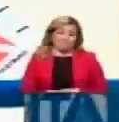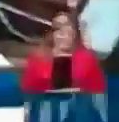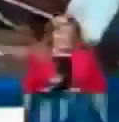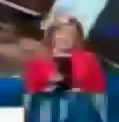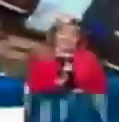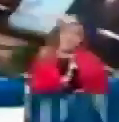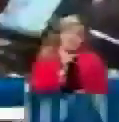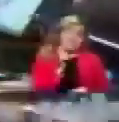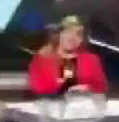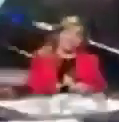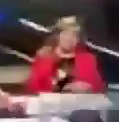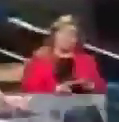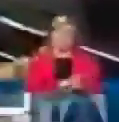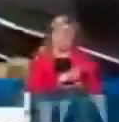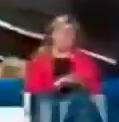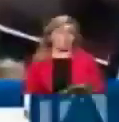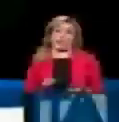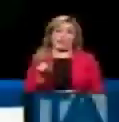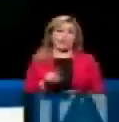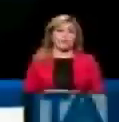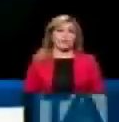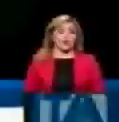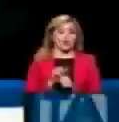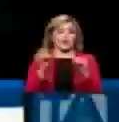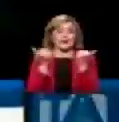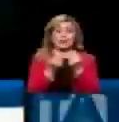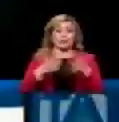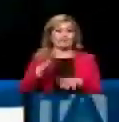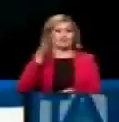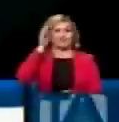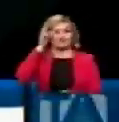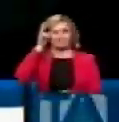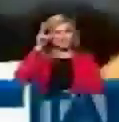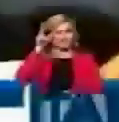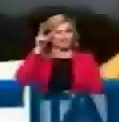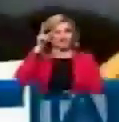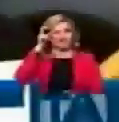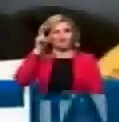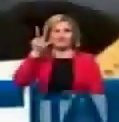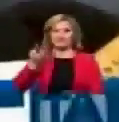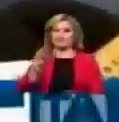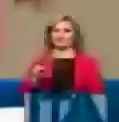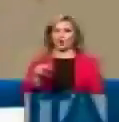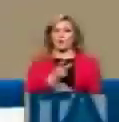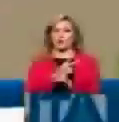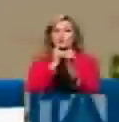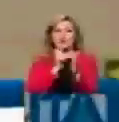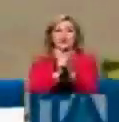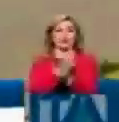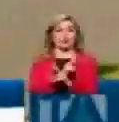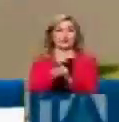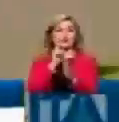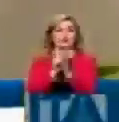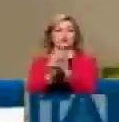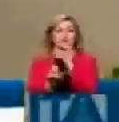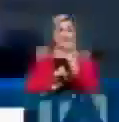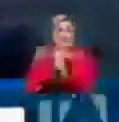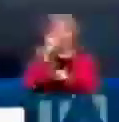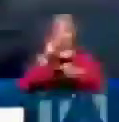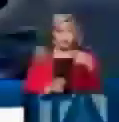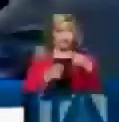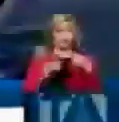qué ir. Consideran que Espín no podrá recuperar su cargo en la Asamblea Nacional a través de una acción de protección o con una demanda